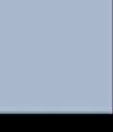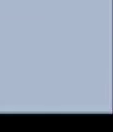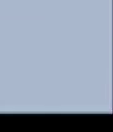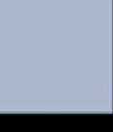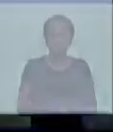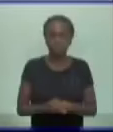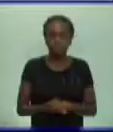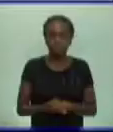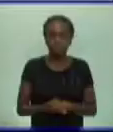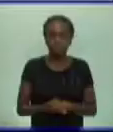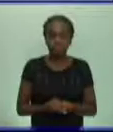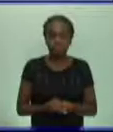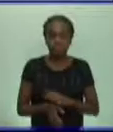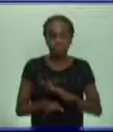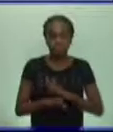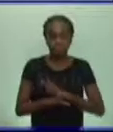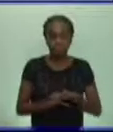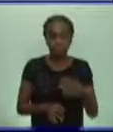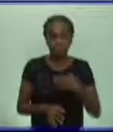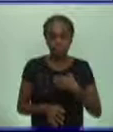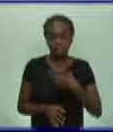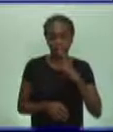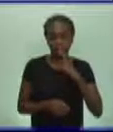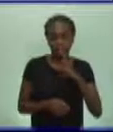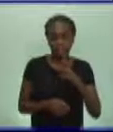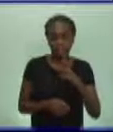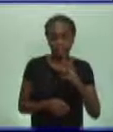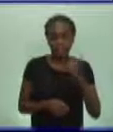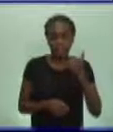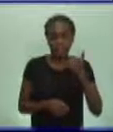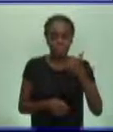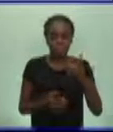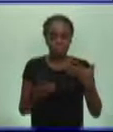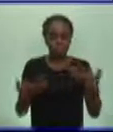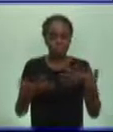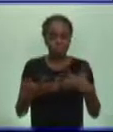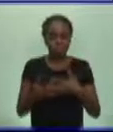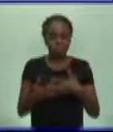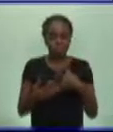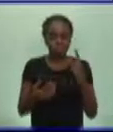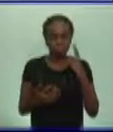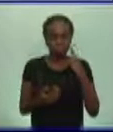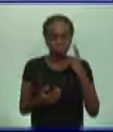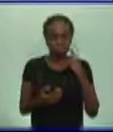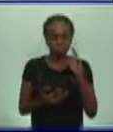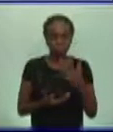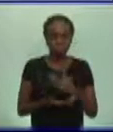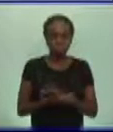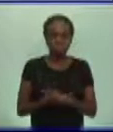Bueno, ya tienen la respuesta. Vamos a ver si coinciden conmigo.